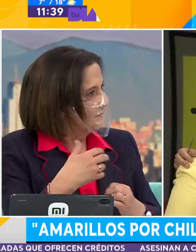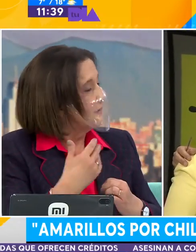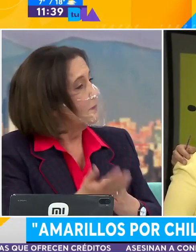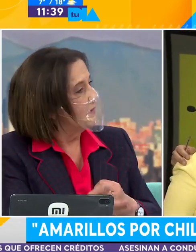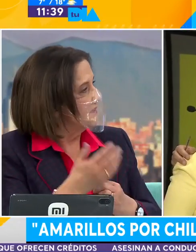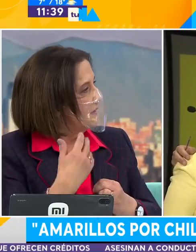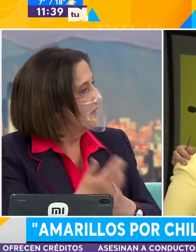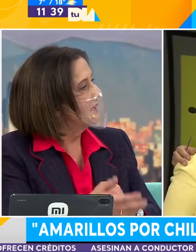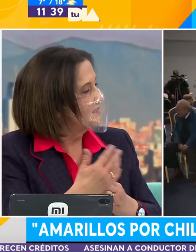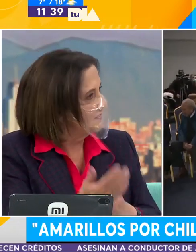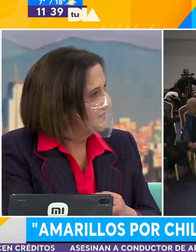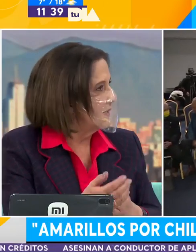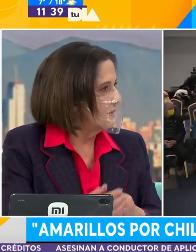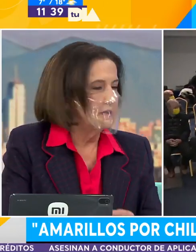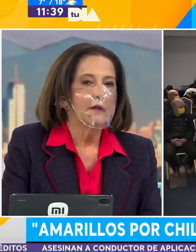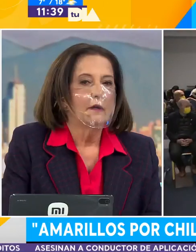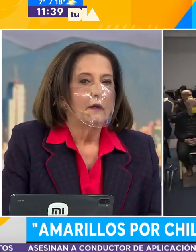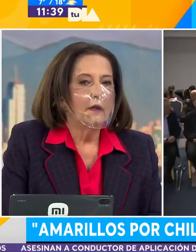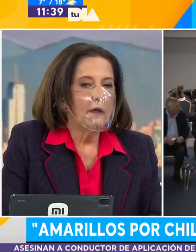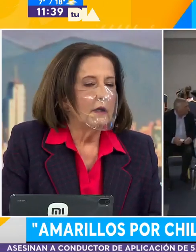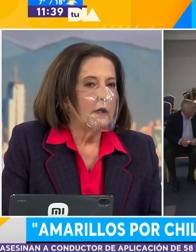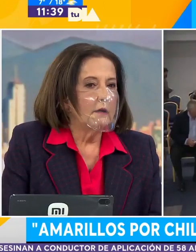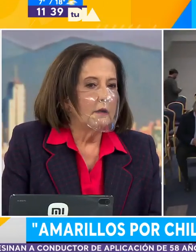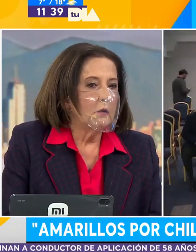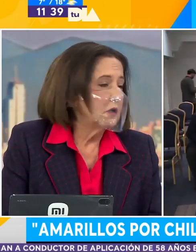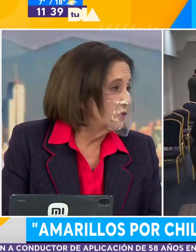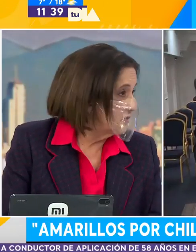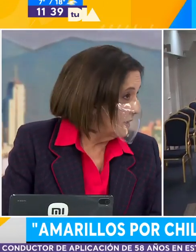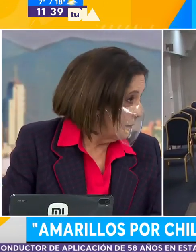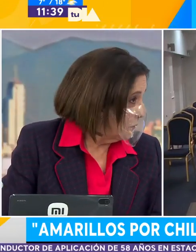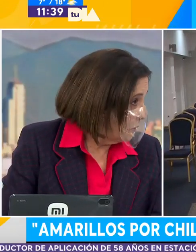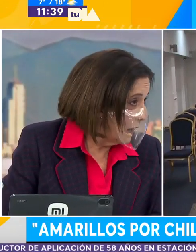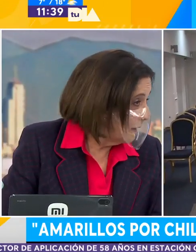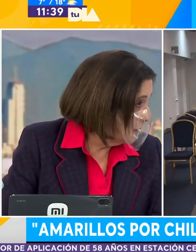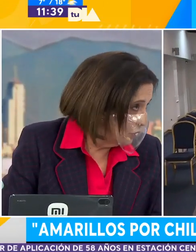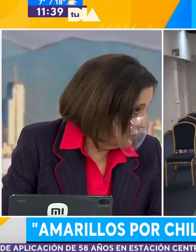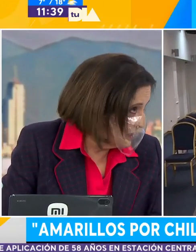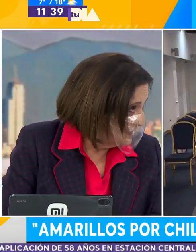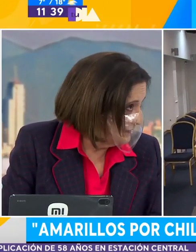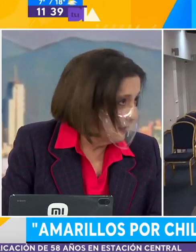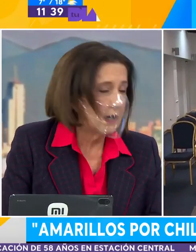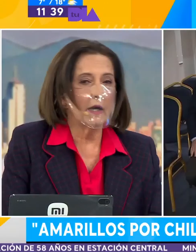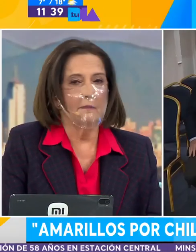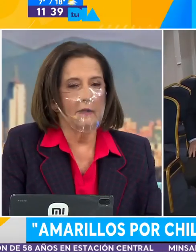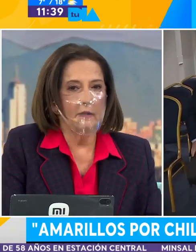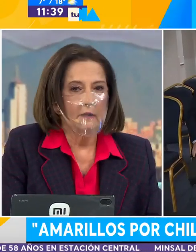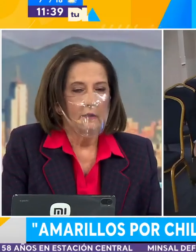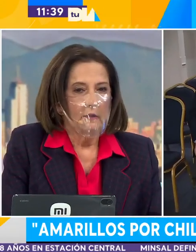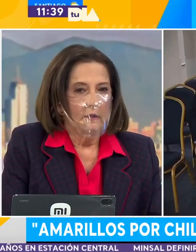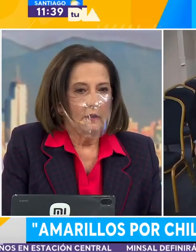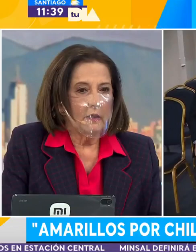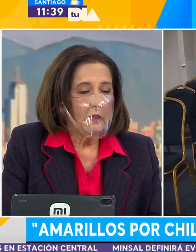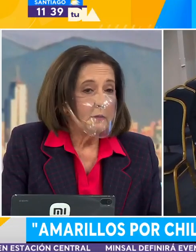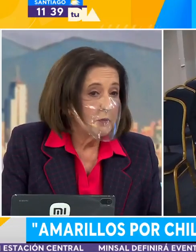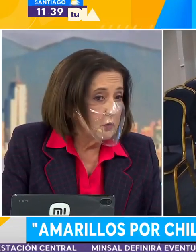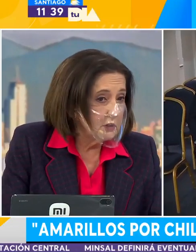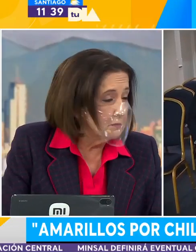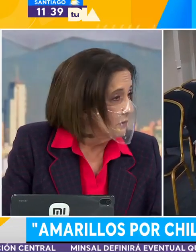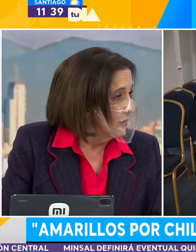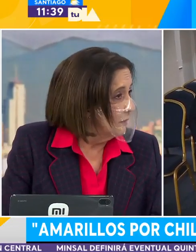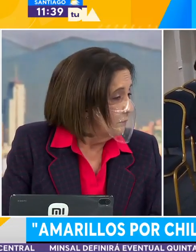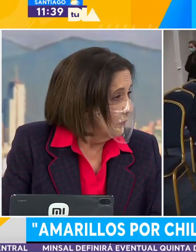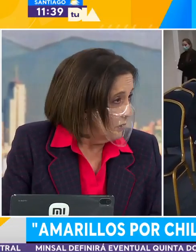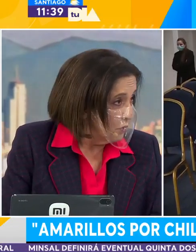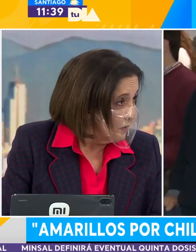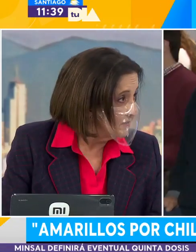aportes indispensables que se hacían luego que se aprobara o se rechazara en la Cámara. Y por último,